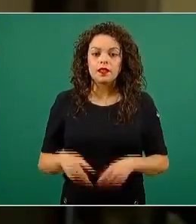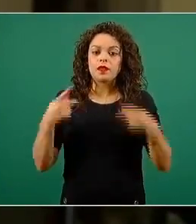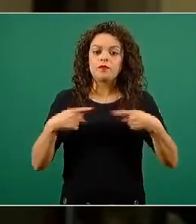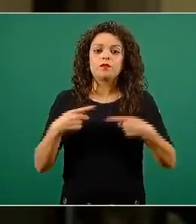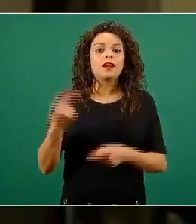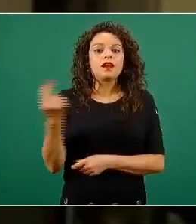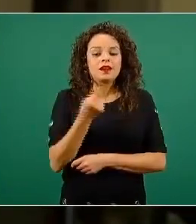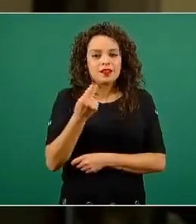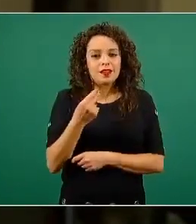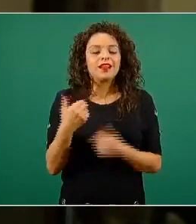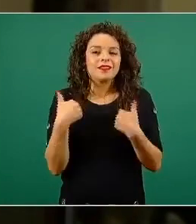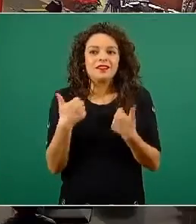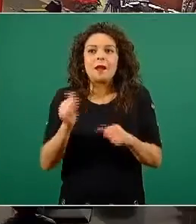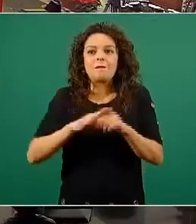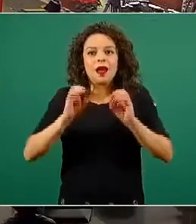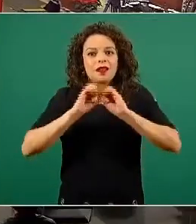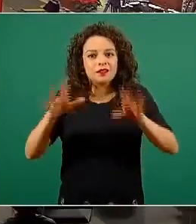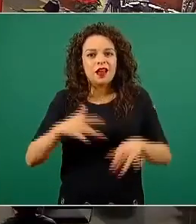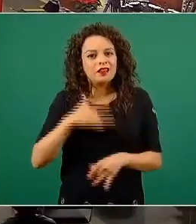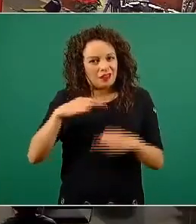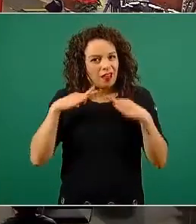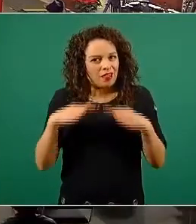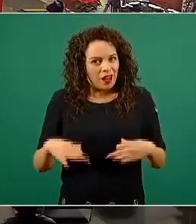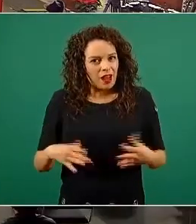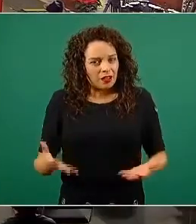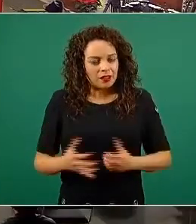certeza al respecto. Y tengo una pregunta para Cristian